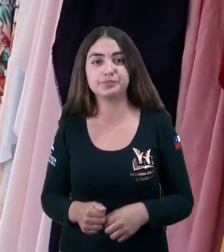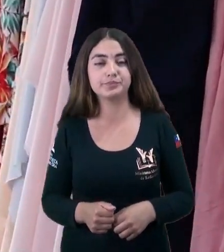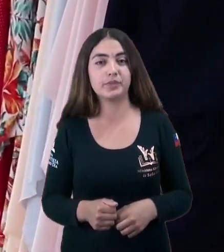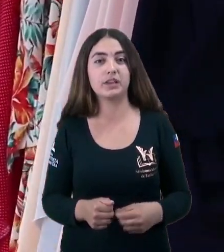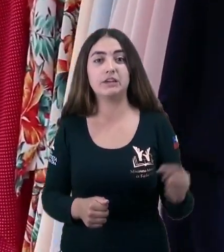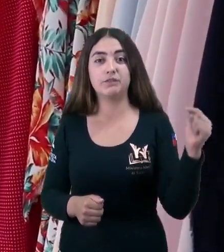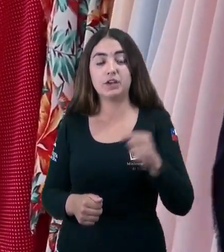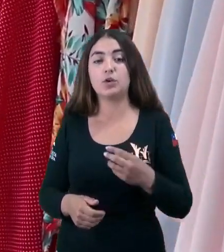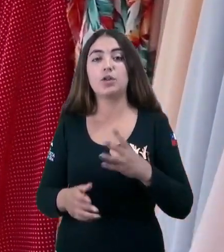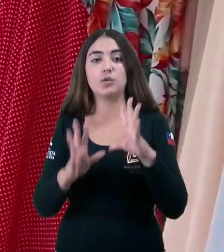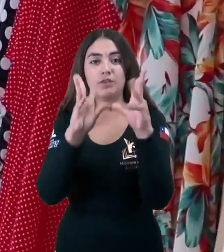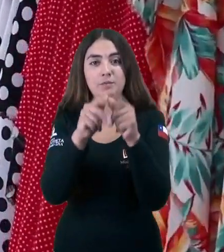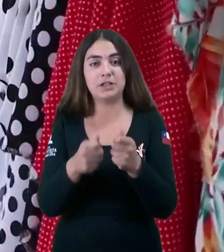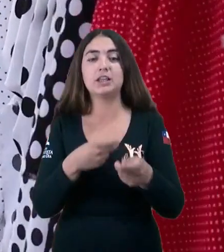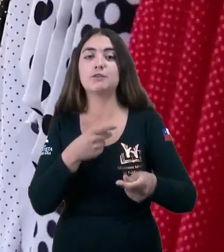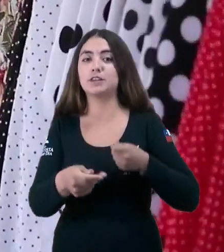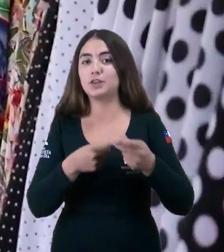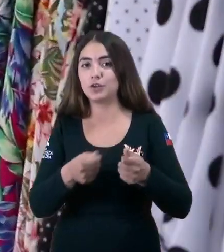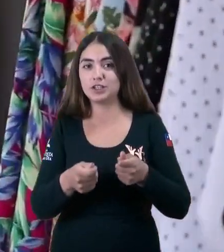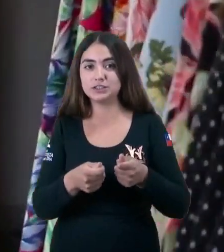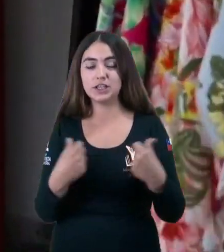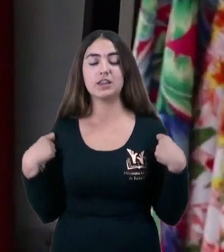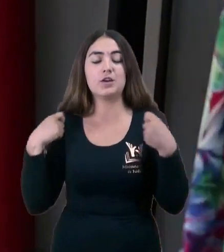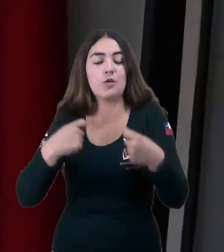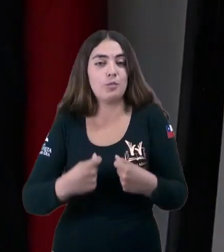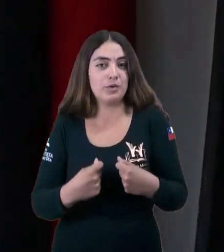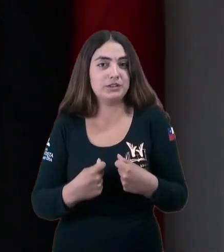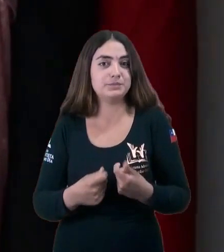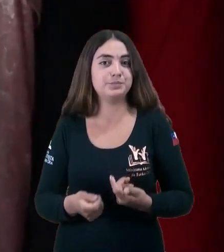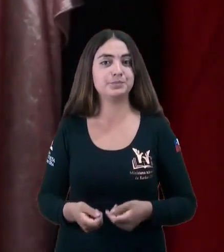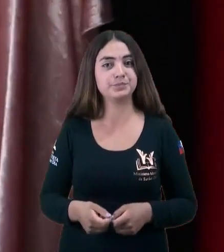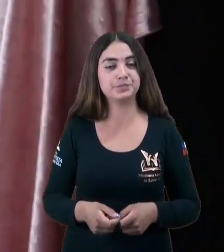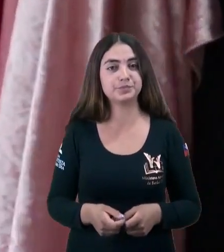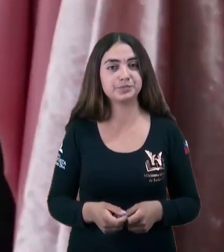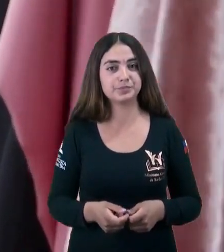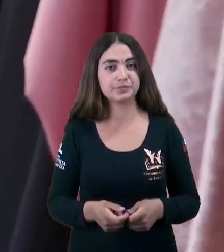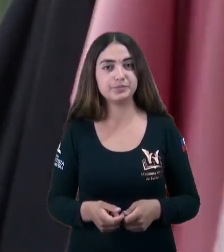Vengo de una familia de comerciantes del área de textiles y confecciones.